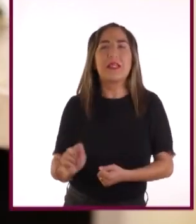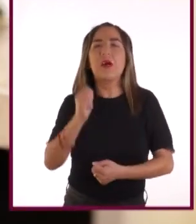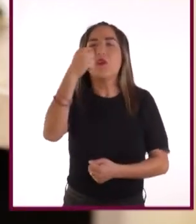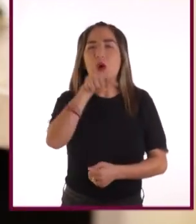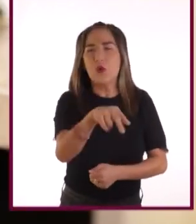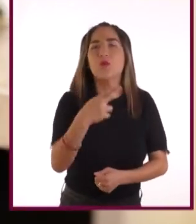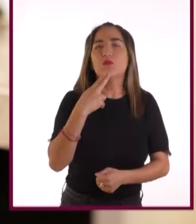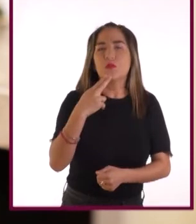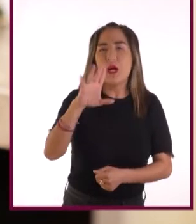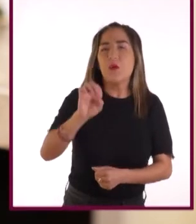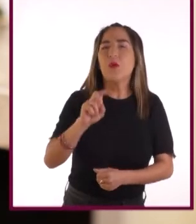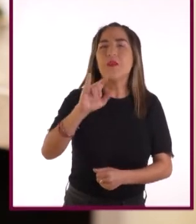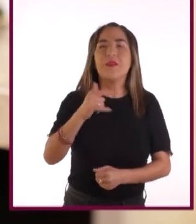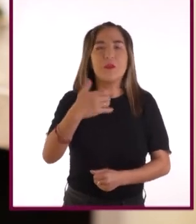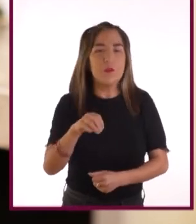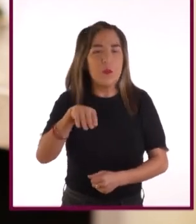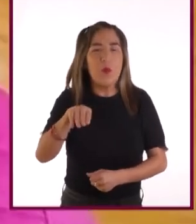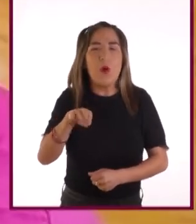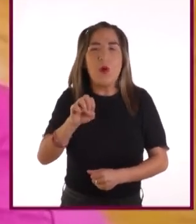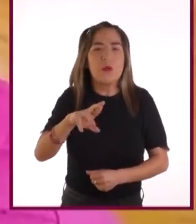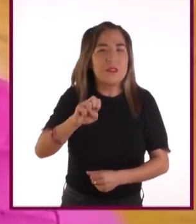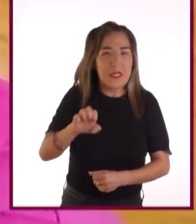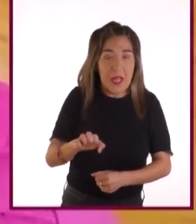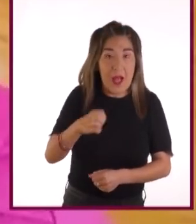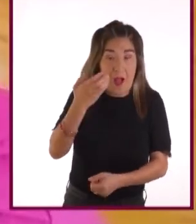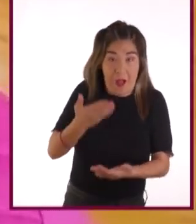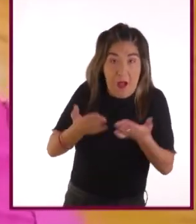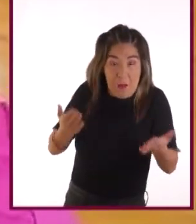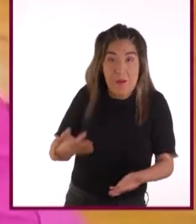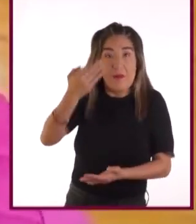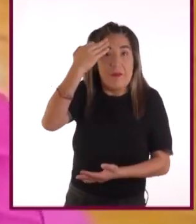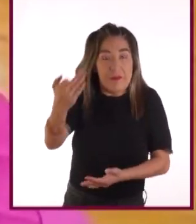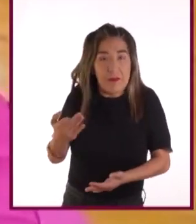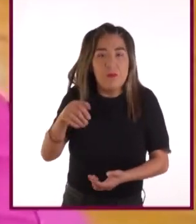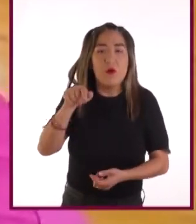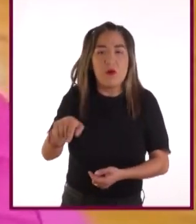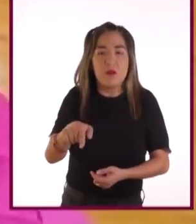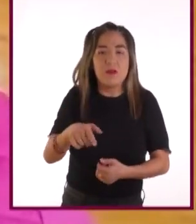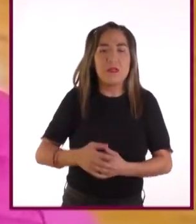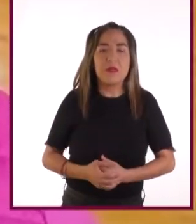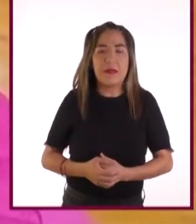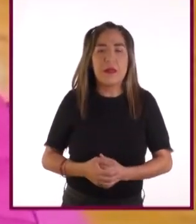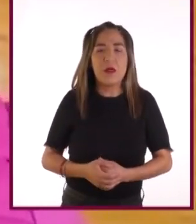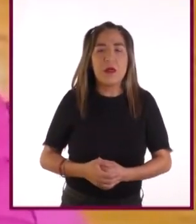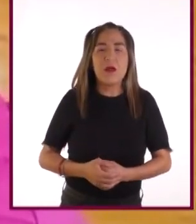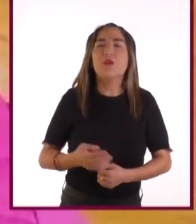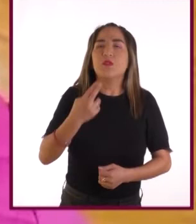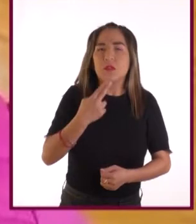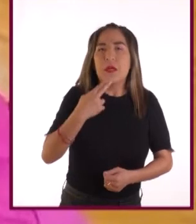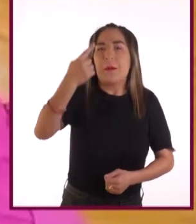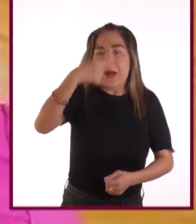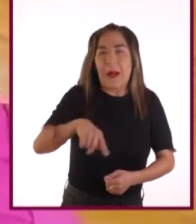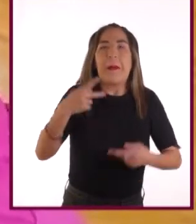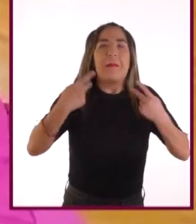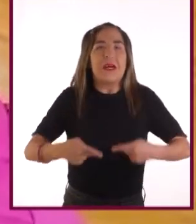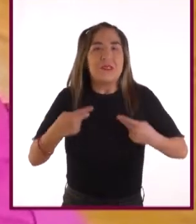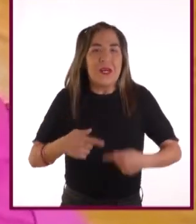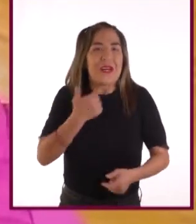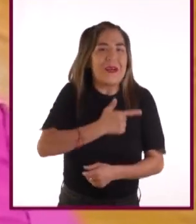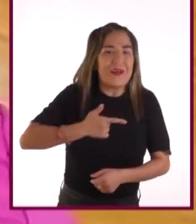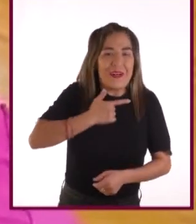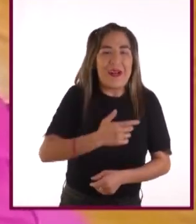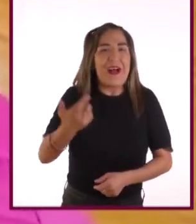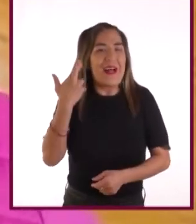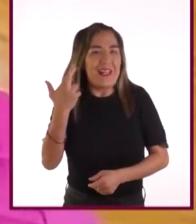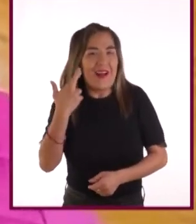y tecnologías se utiliza el código Morse? Mira, actualmente la verdad es que el código Morse se ocupa para radioaficionados,